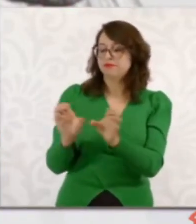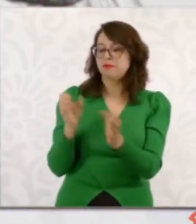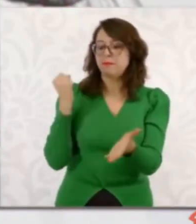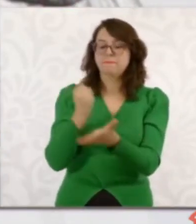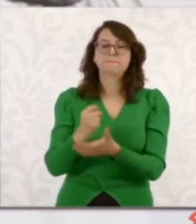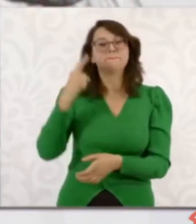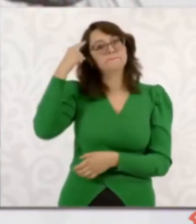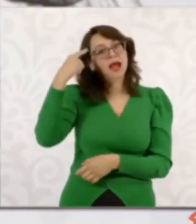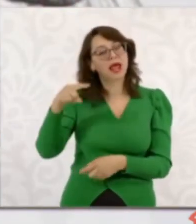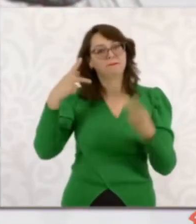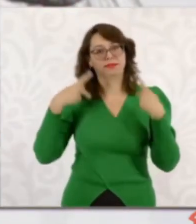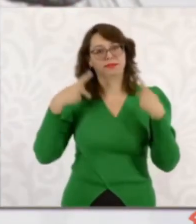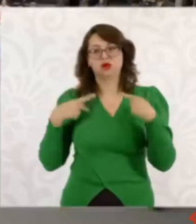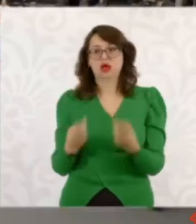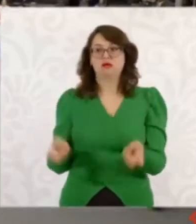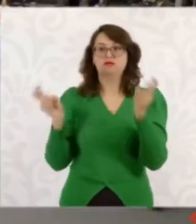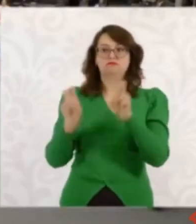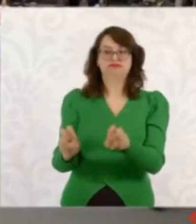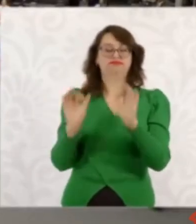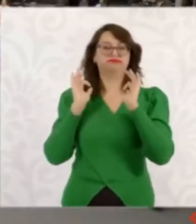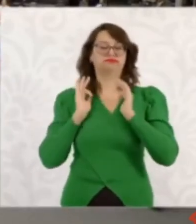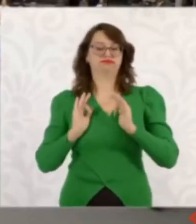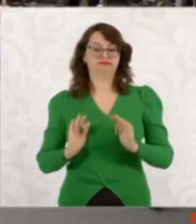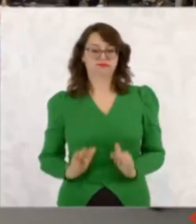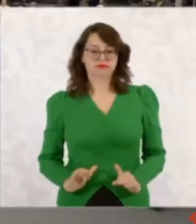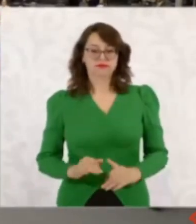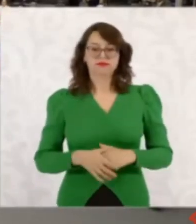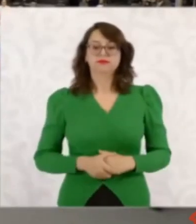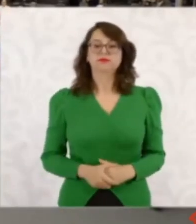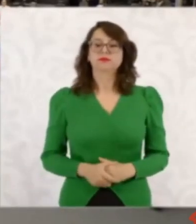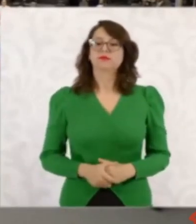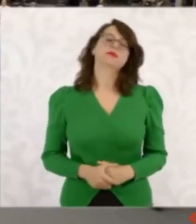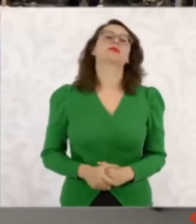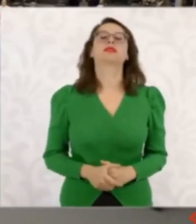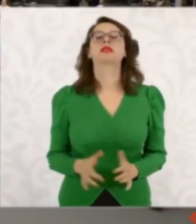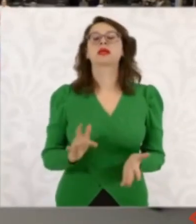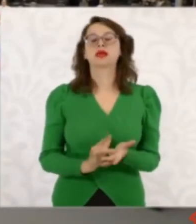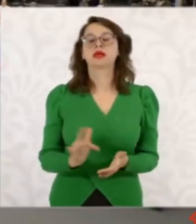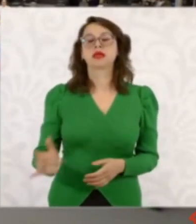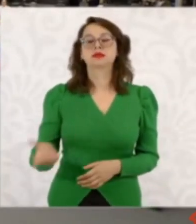estar certificados. Gracias, presidenta. Usted ha destacado constantemente